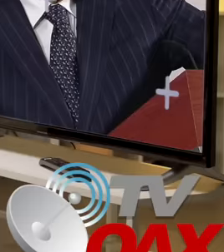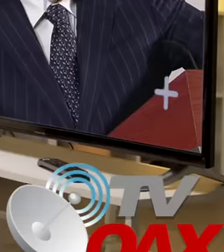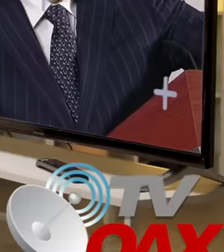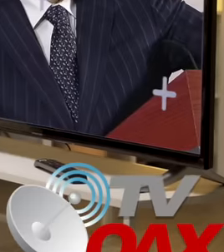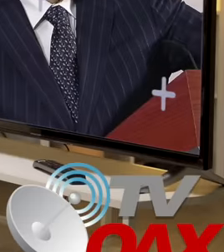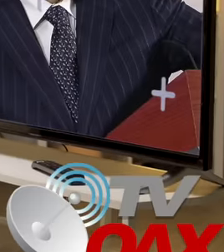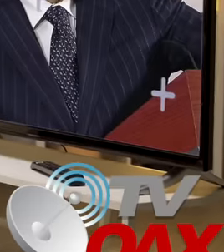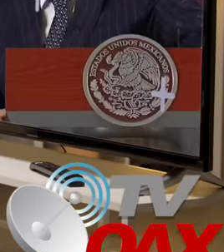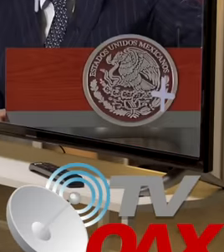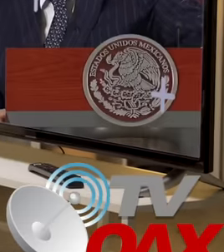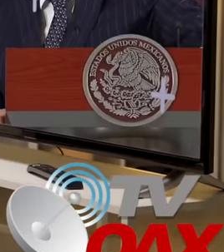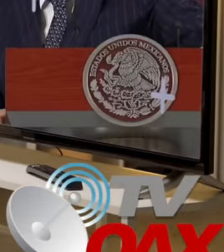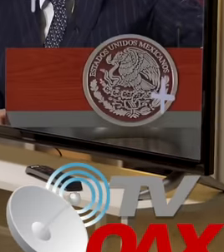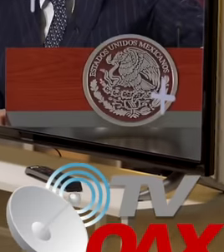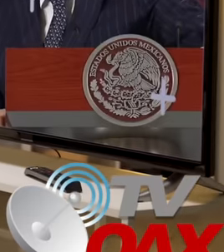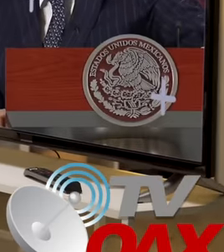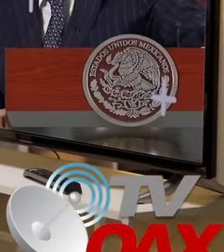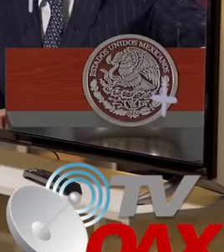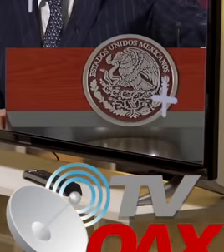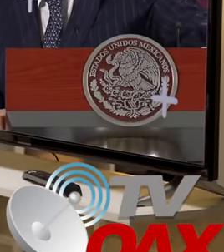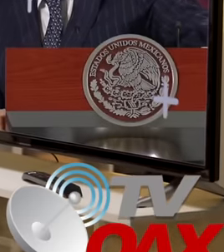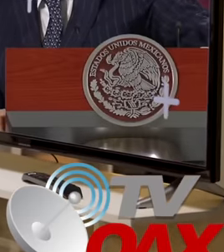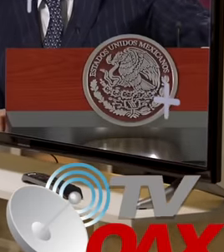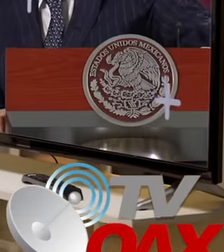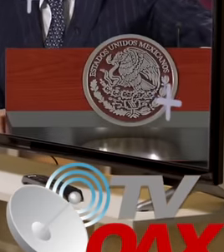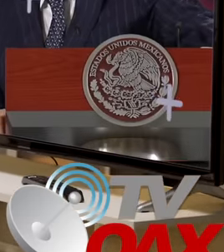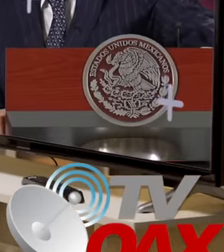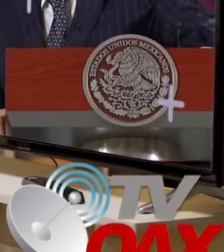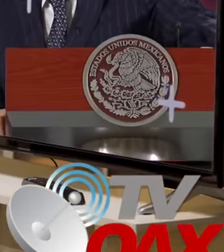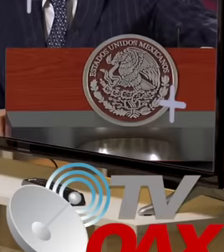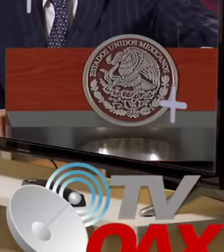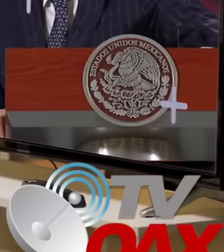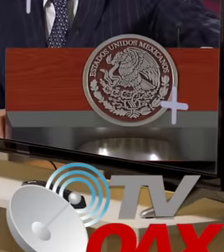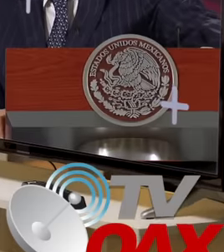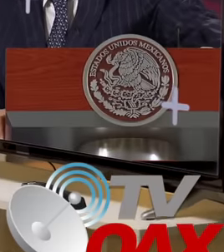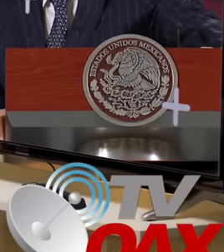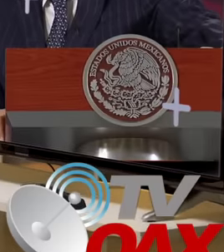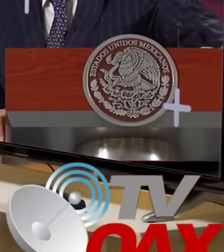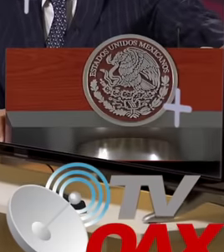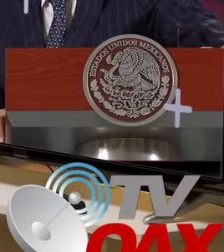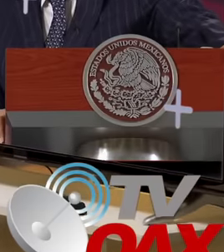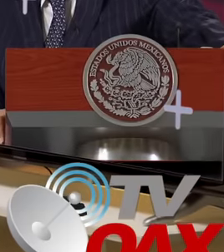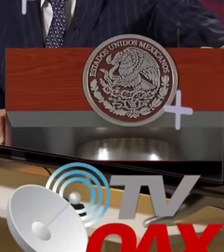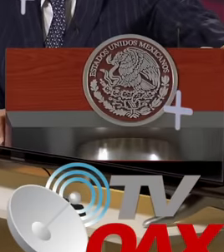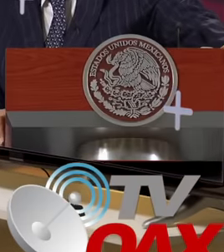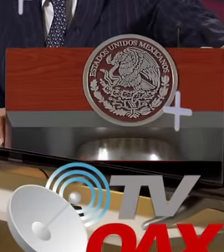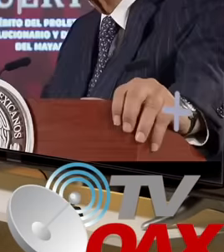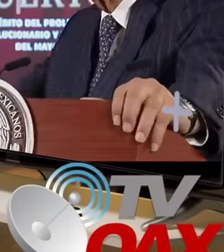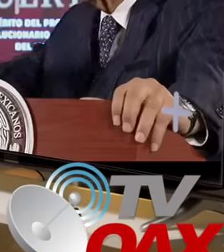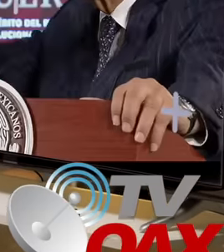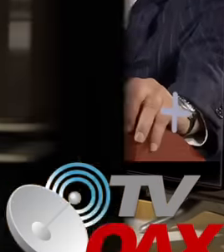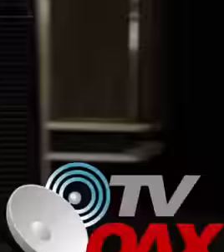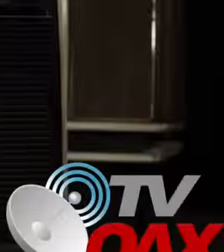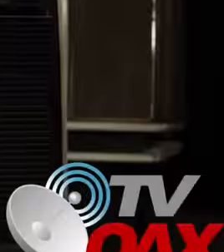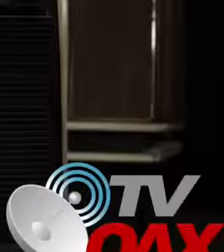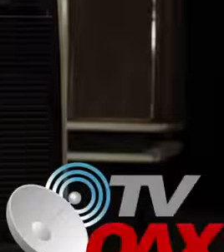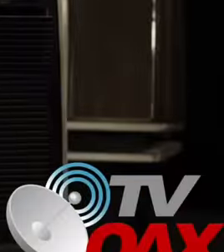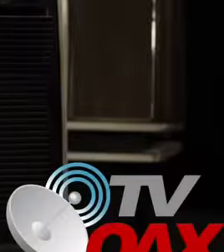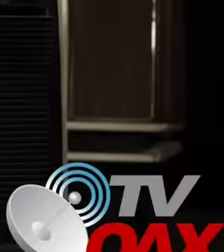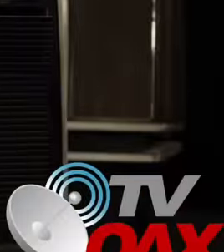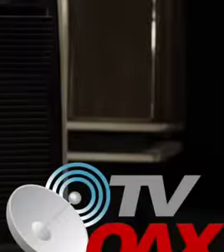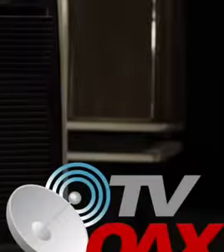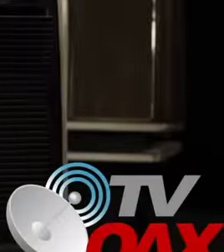extranjeros la ven desde diferentes países. Esto ha descontrolado a los medios tradicionales como la televisión,